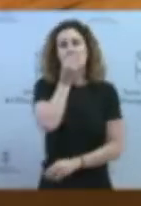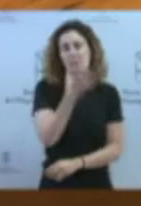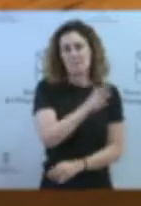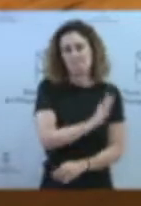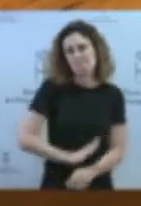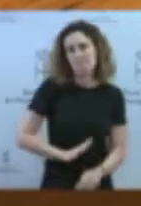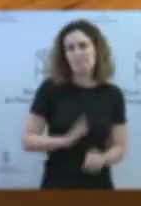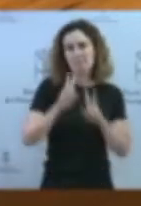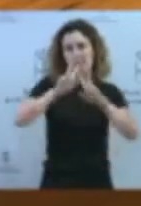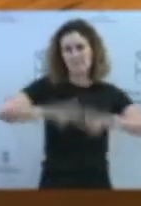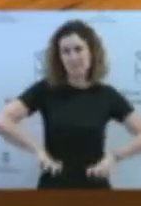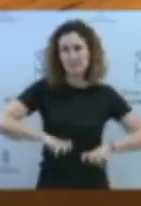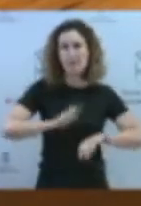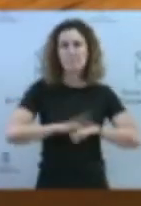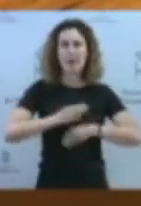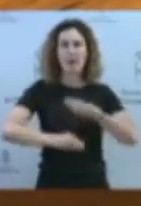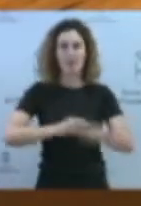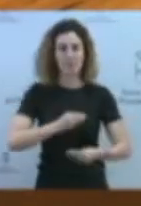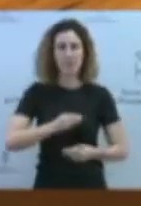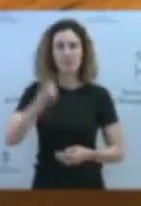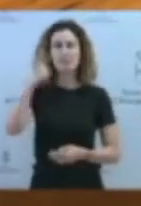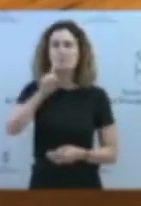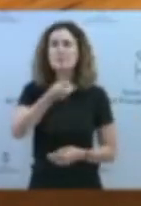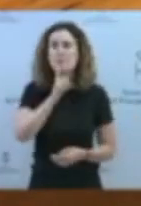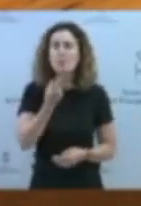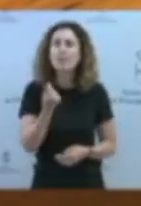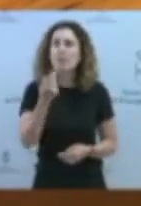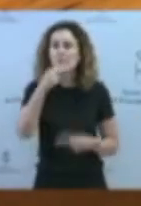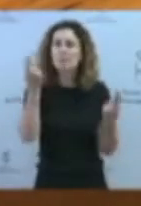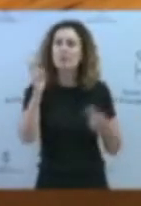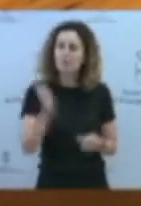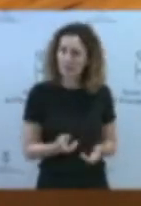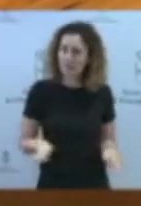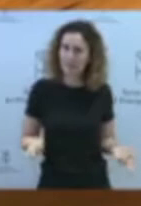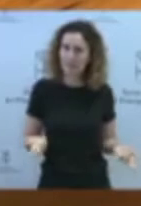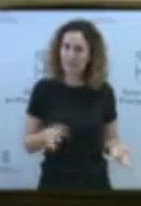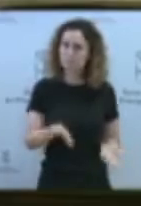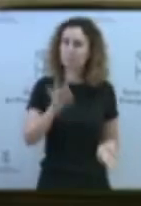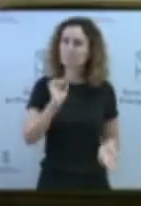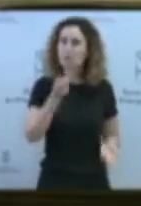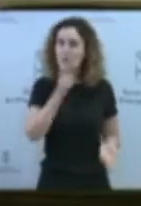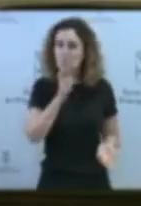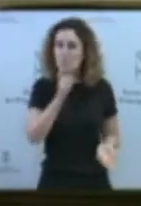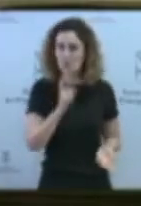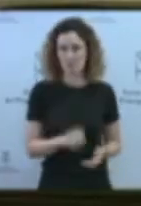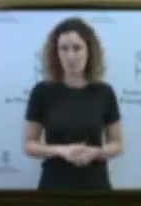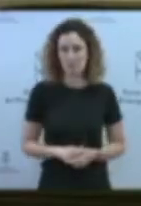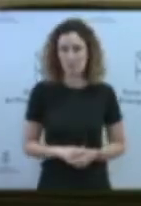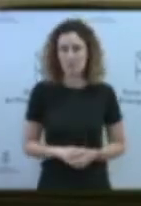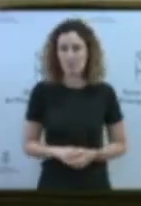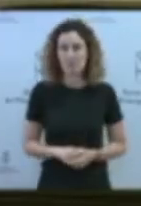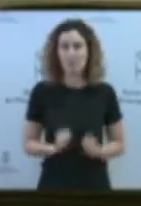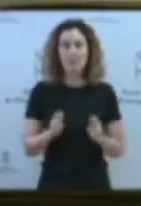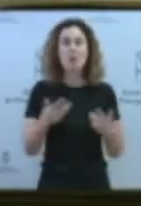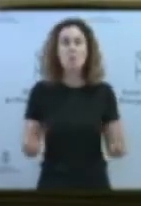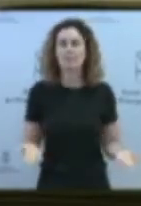dónde están yendo los dineros públicos. ¿Quién está decidiendo qué servicios se dan o qué servicios no se dan? Cuando usted dice que no eran compatibles los horarios de salida del alumnado de